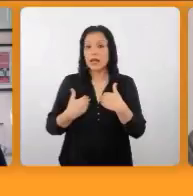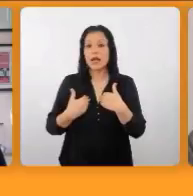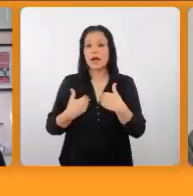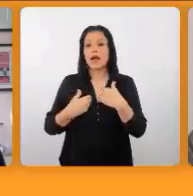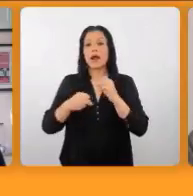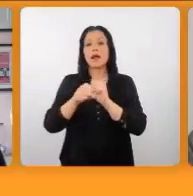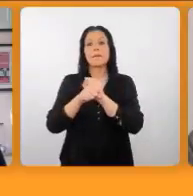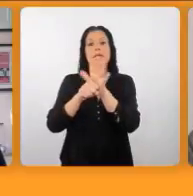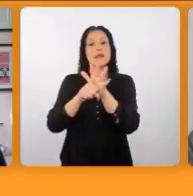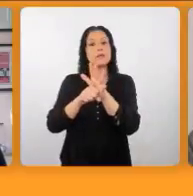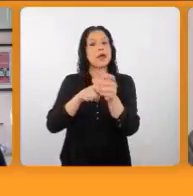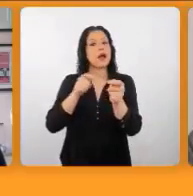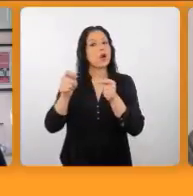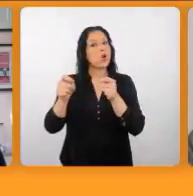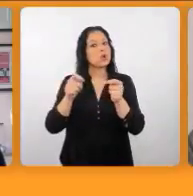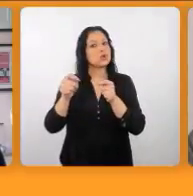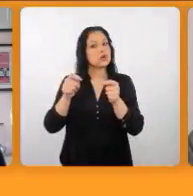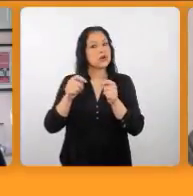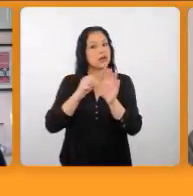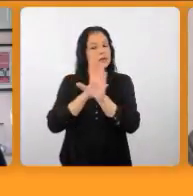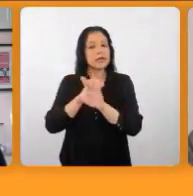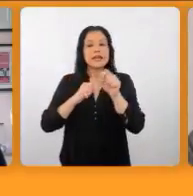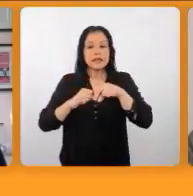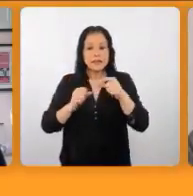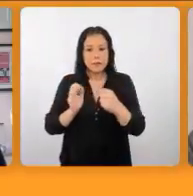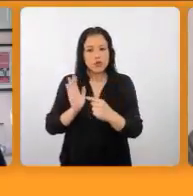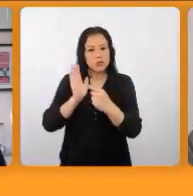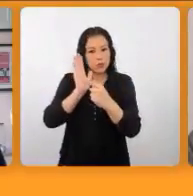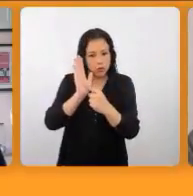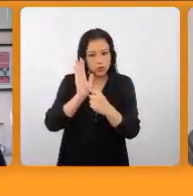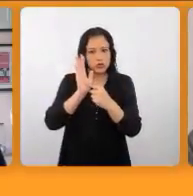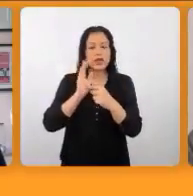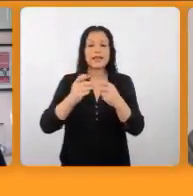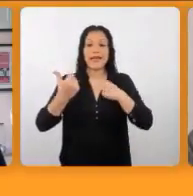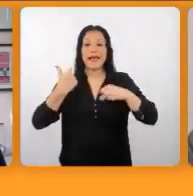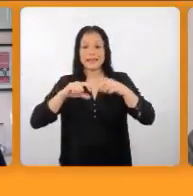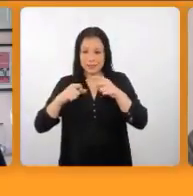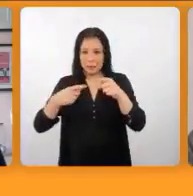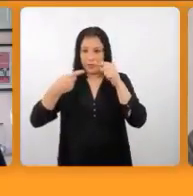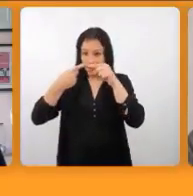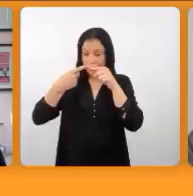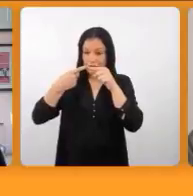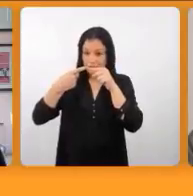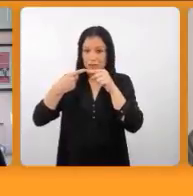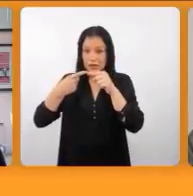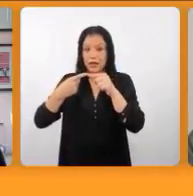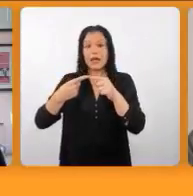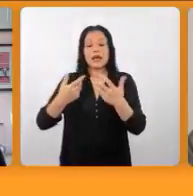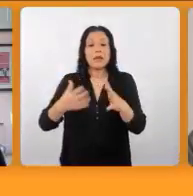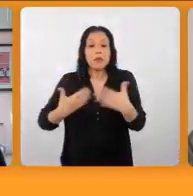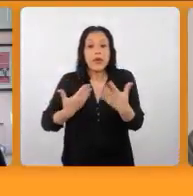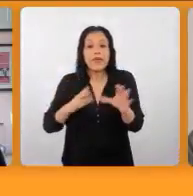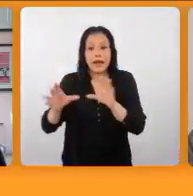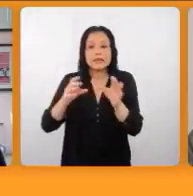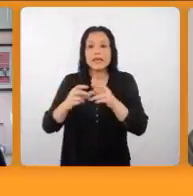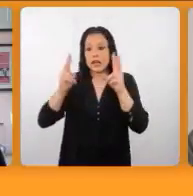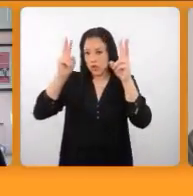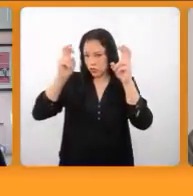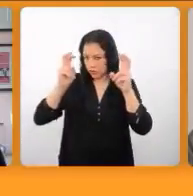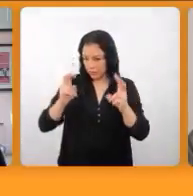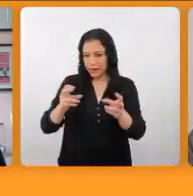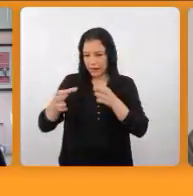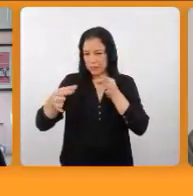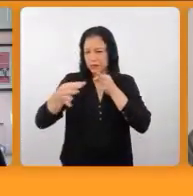controlada. Entonces, hay que mostrar tanto desde el punto de vista de actividades ¿no? Actividades temáticas, como habíamos